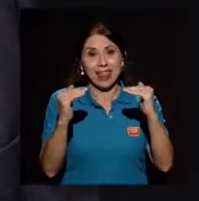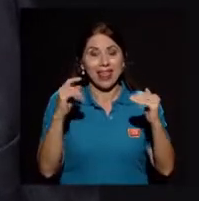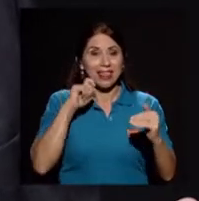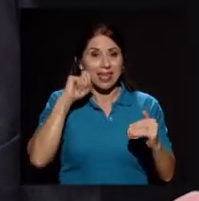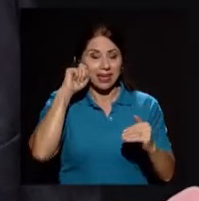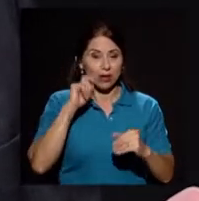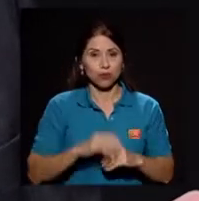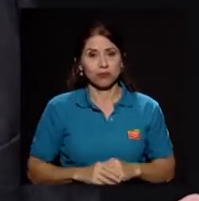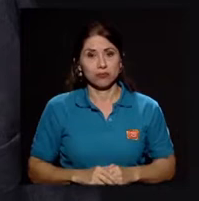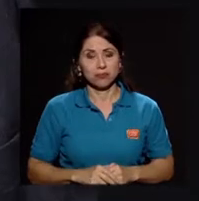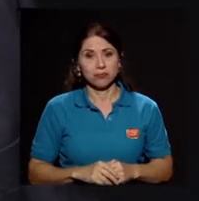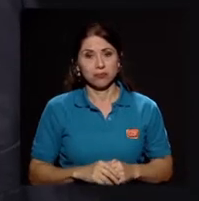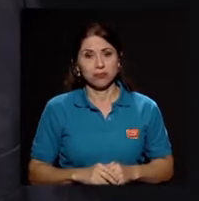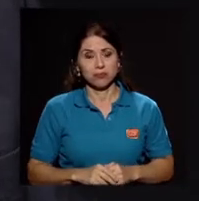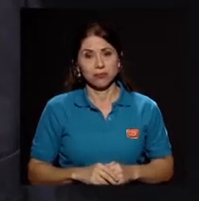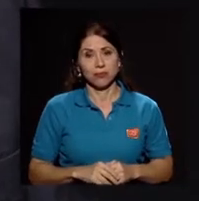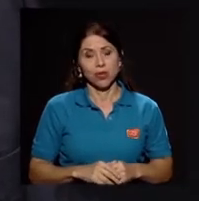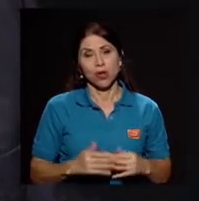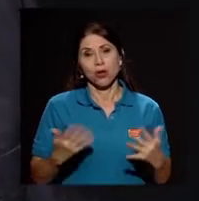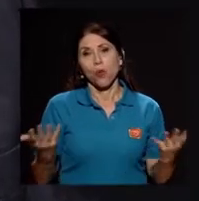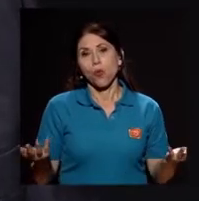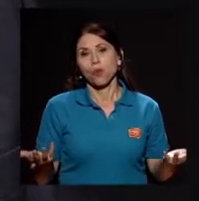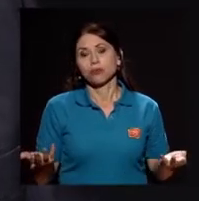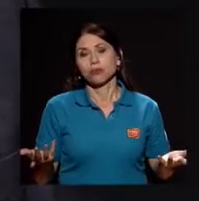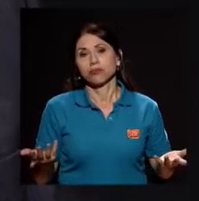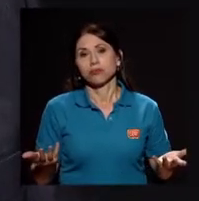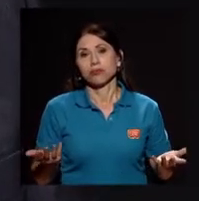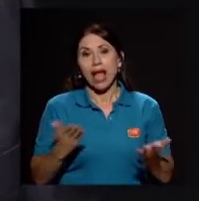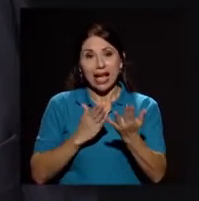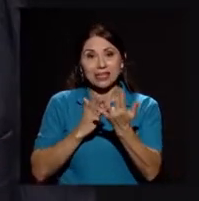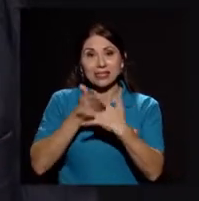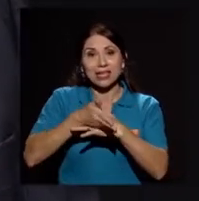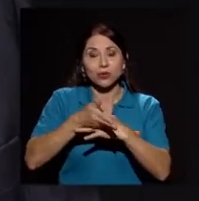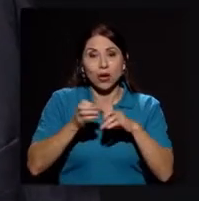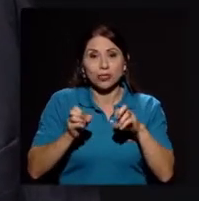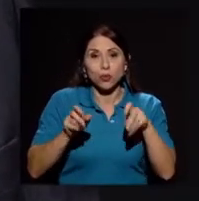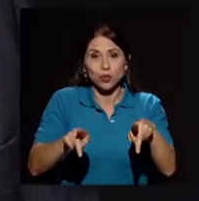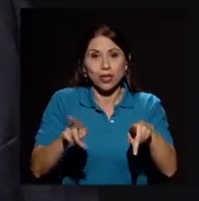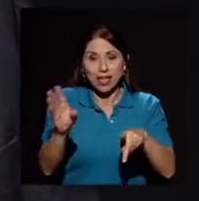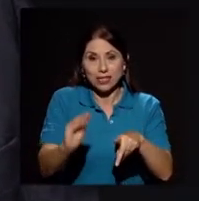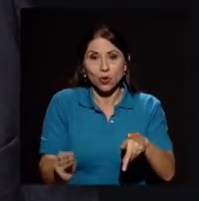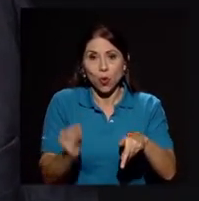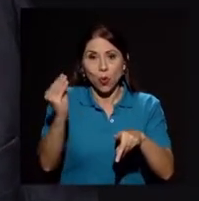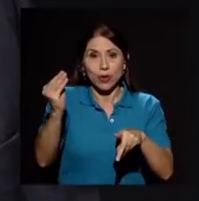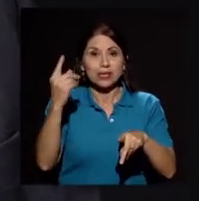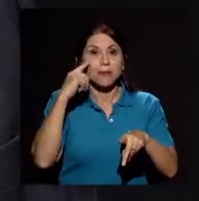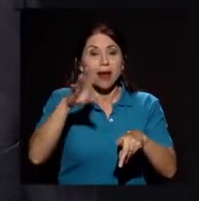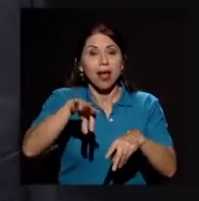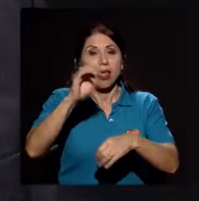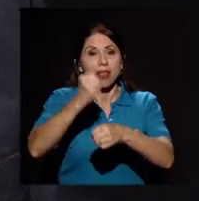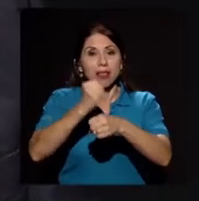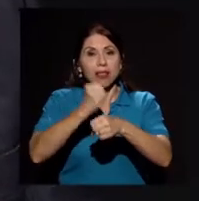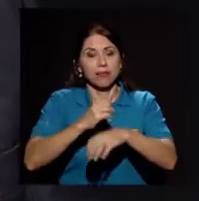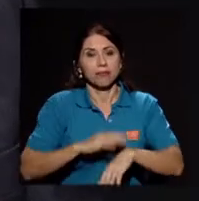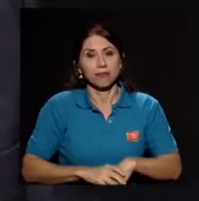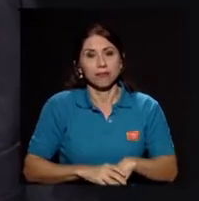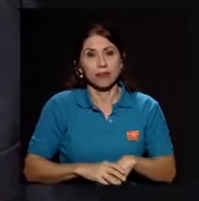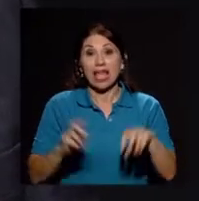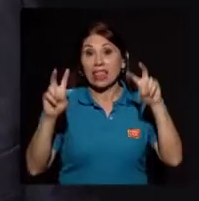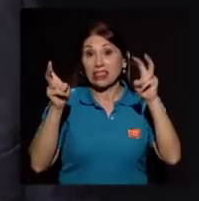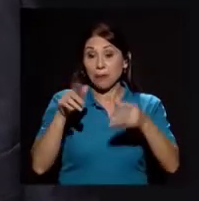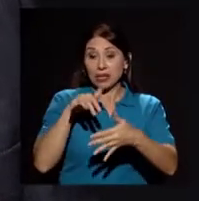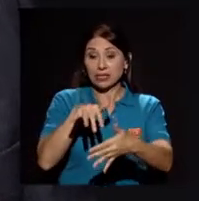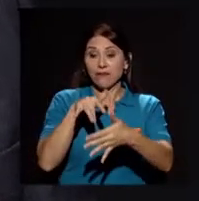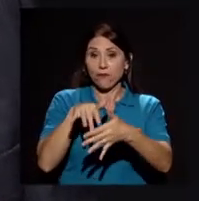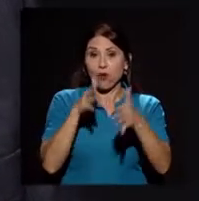una qué tienen que ver por ejemplo como acceso a las oportunidades de los jóvenes en los mercados laborales en temas de formación también